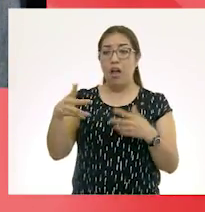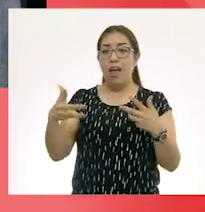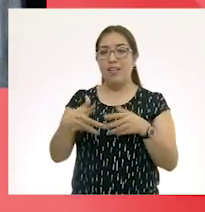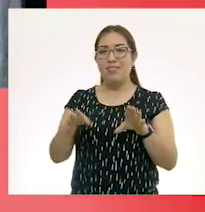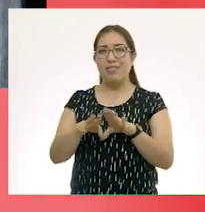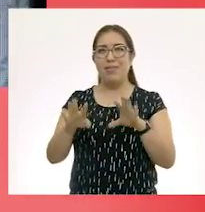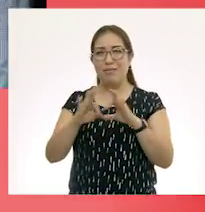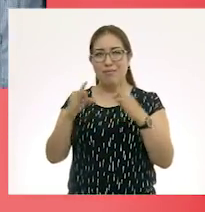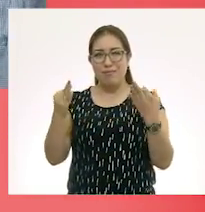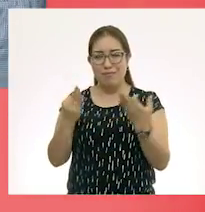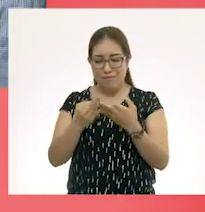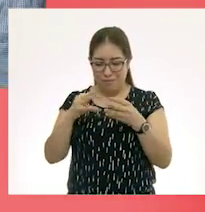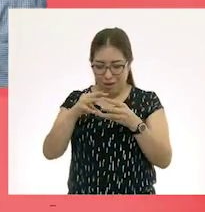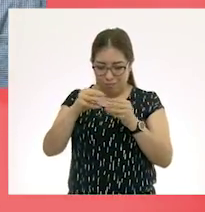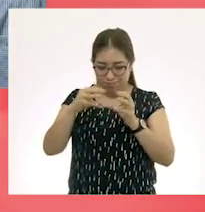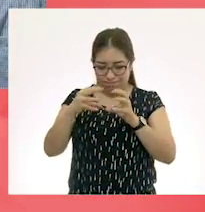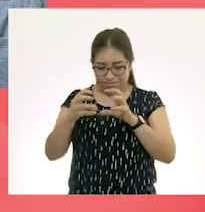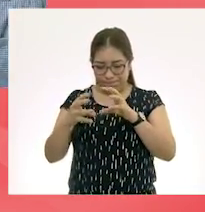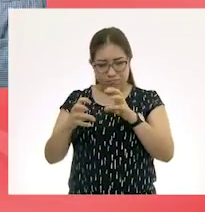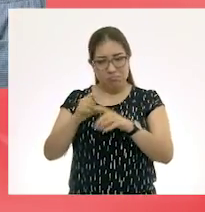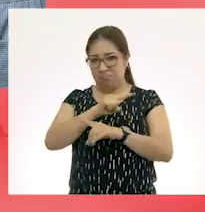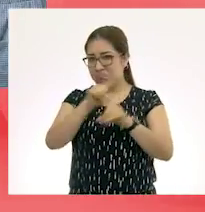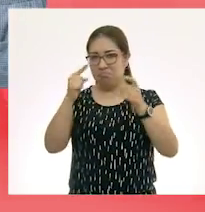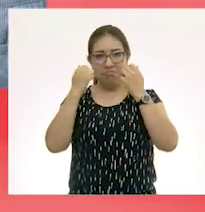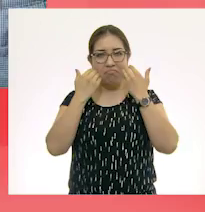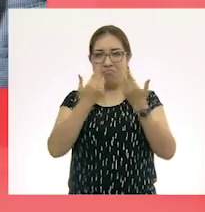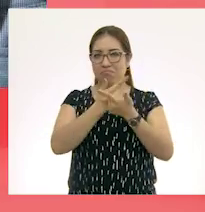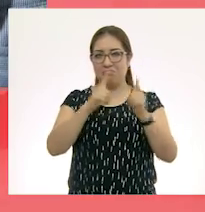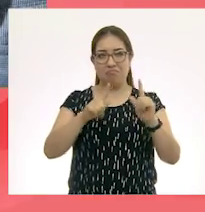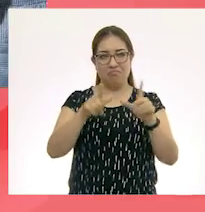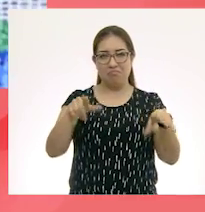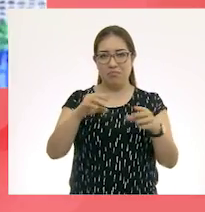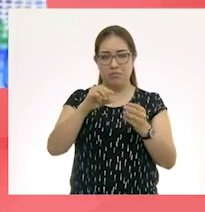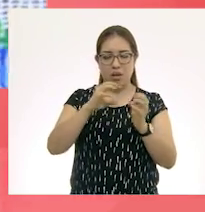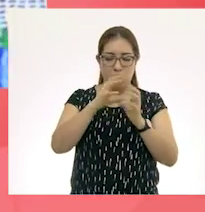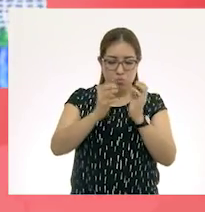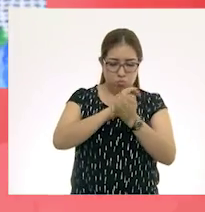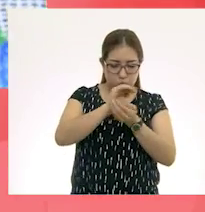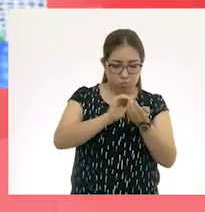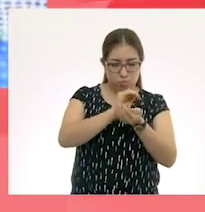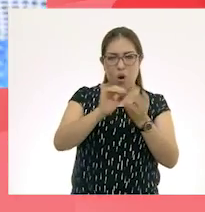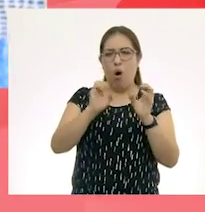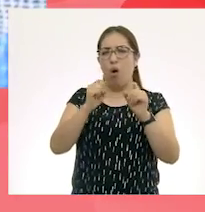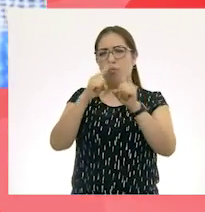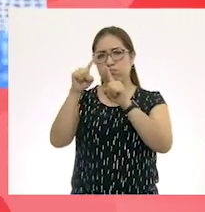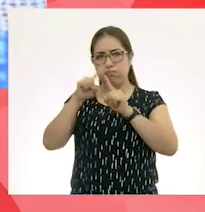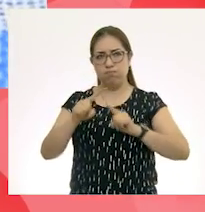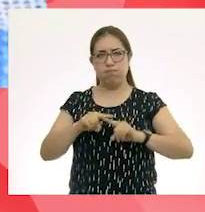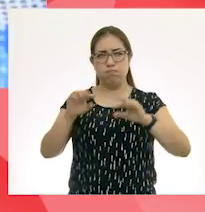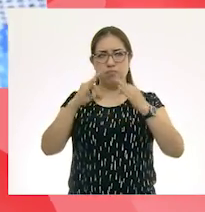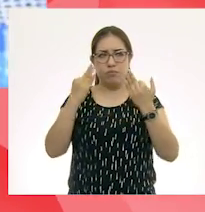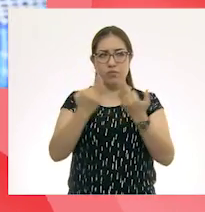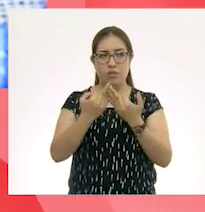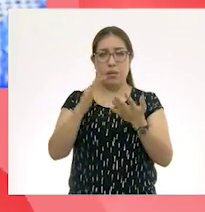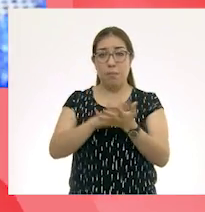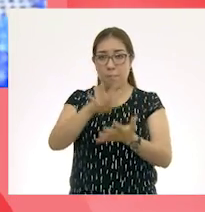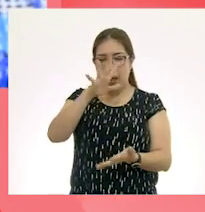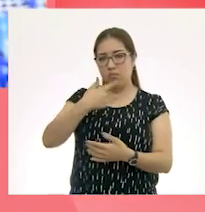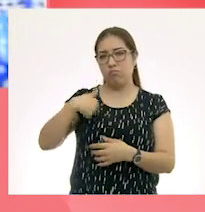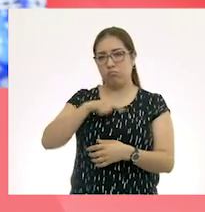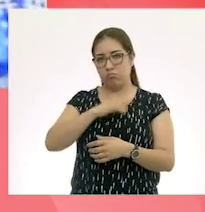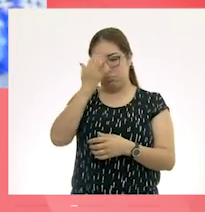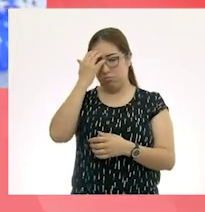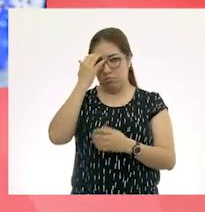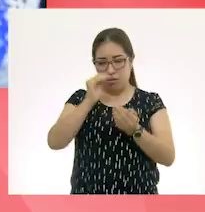figuras. Con figuras, sí, a como los quieran, redondos o con figuras. La mayoría de los alfajores que conocemos son redonditos, como Ujú.